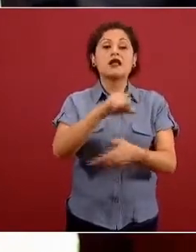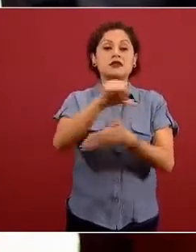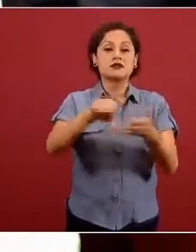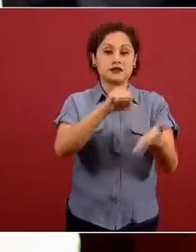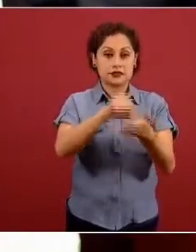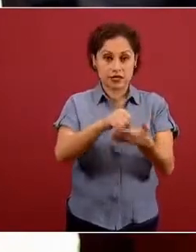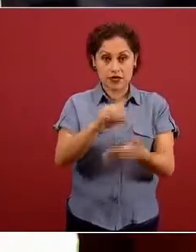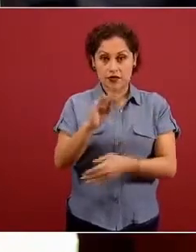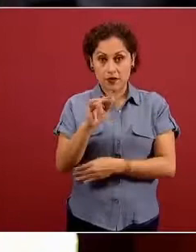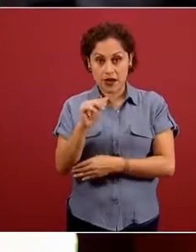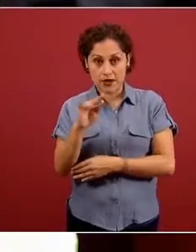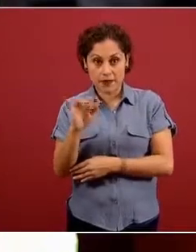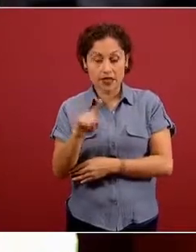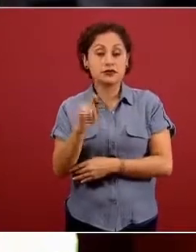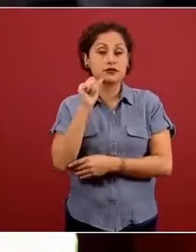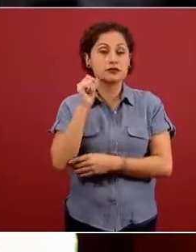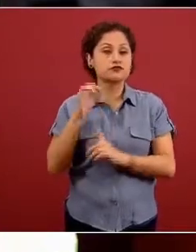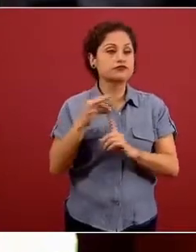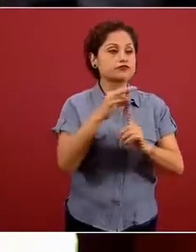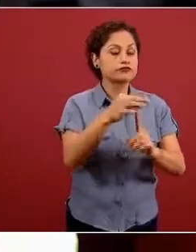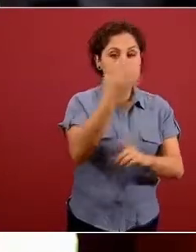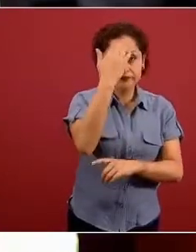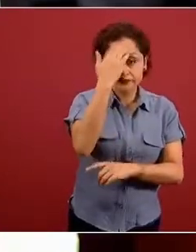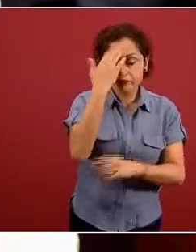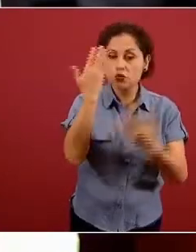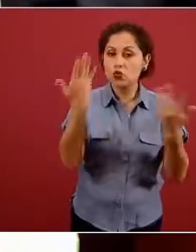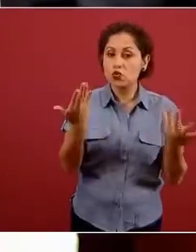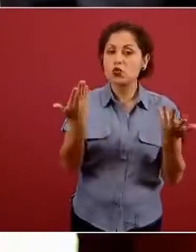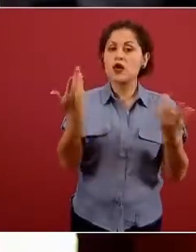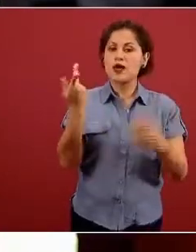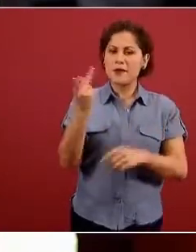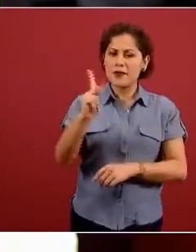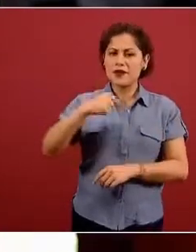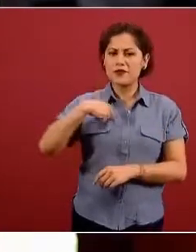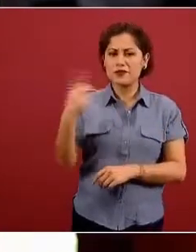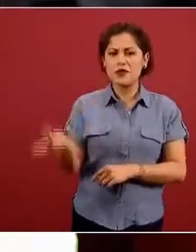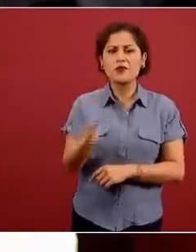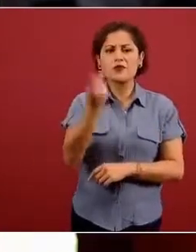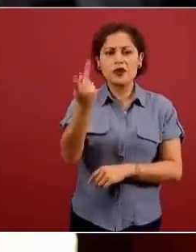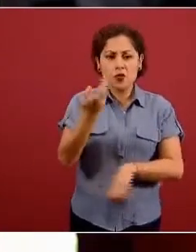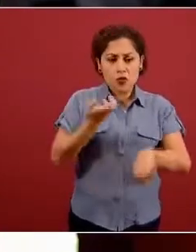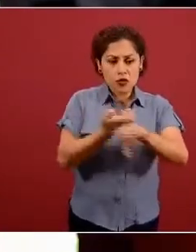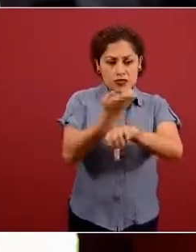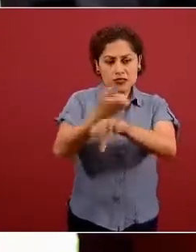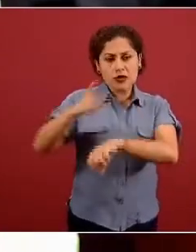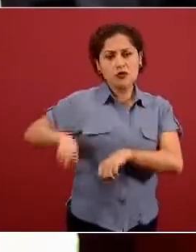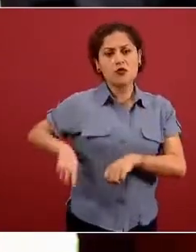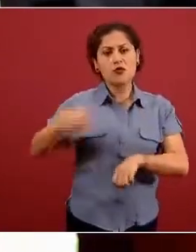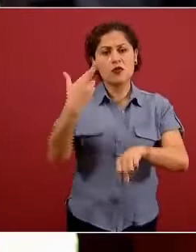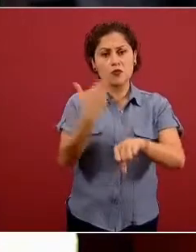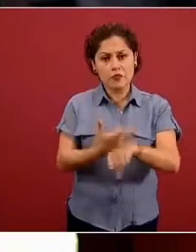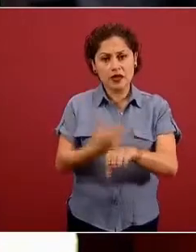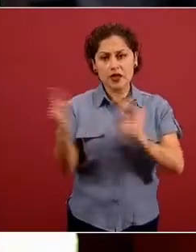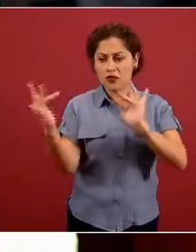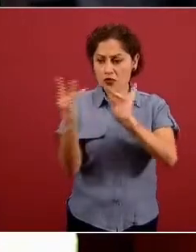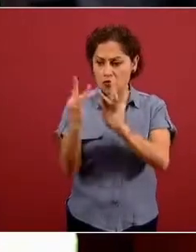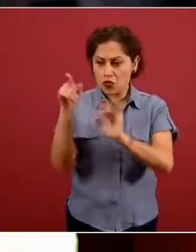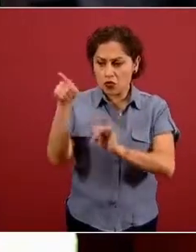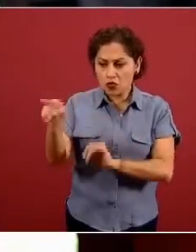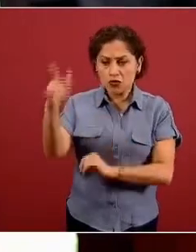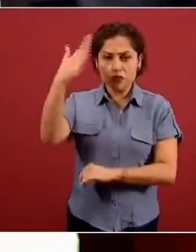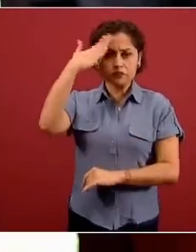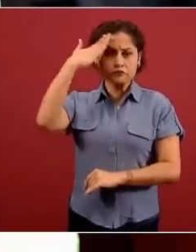nacional, los gobernadores, ¿qué tanto ya tienen la sincronía de trabajo con la federación, con la cabeza que es usted en este caso como